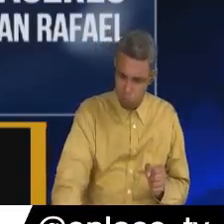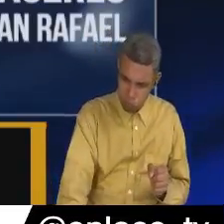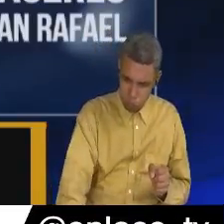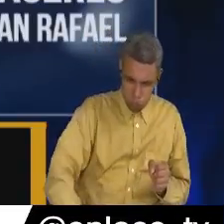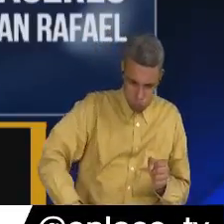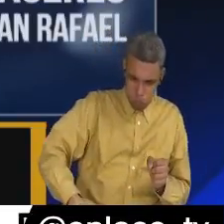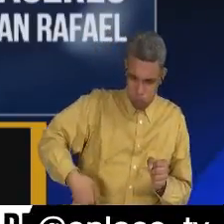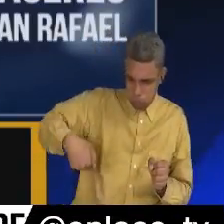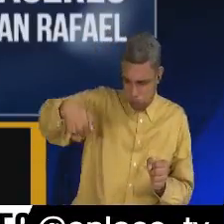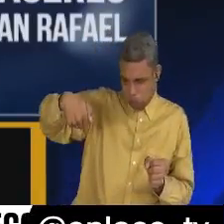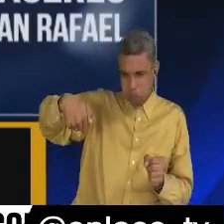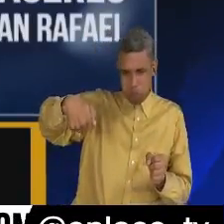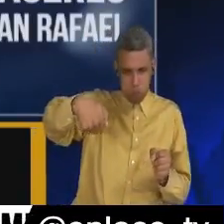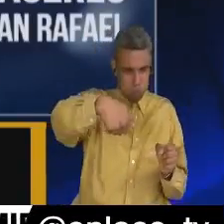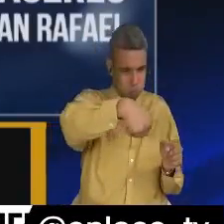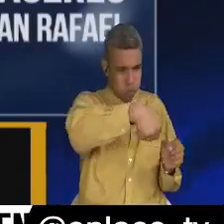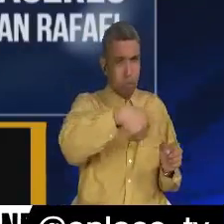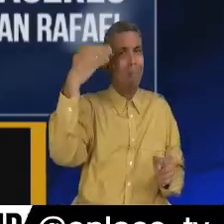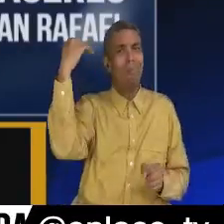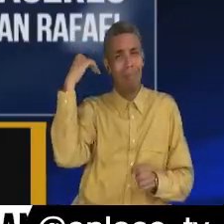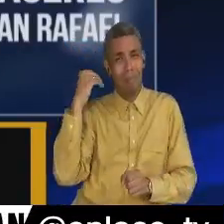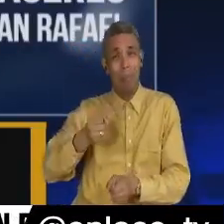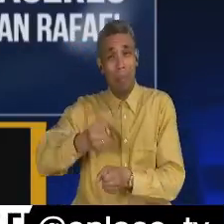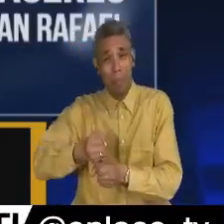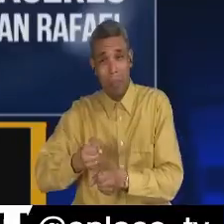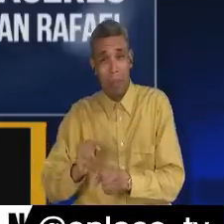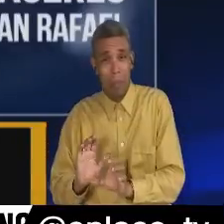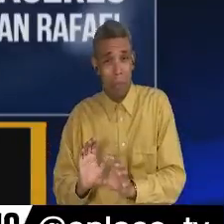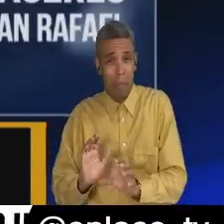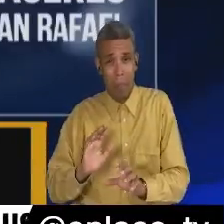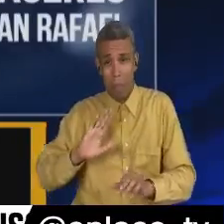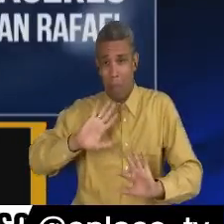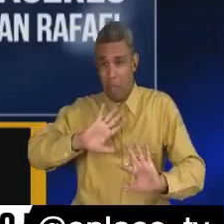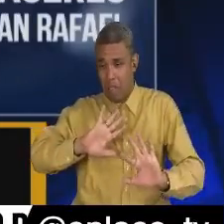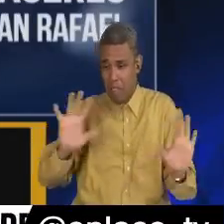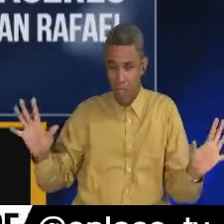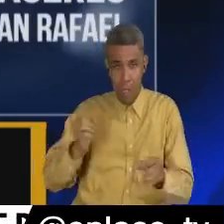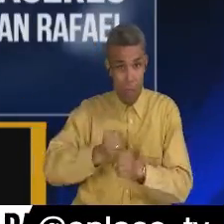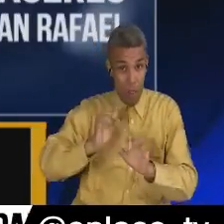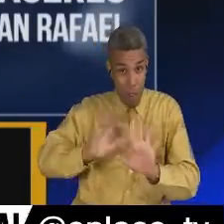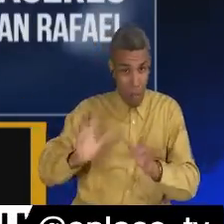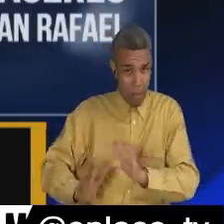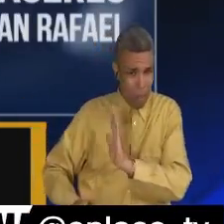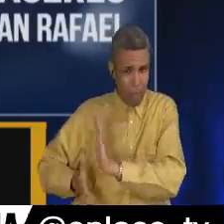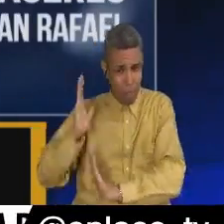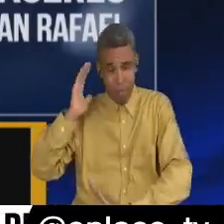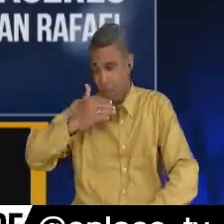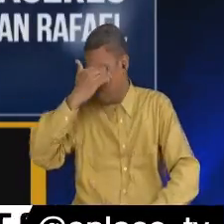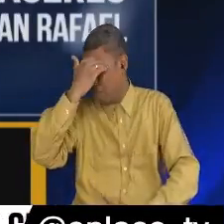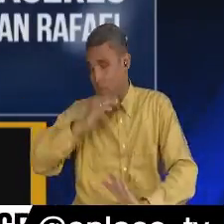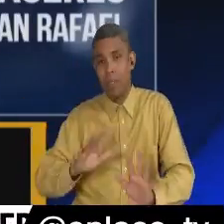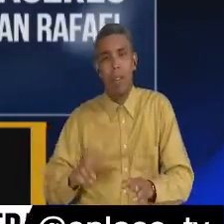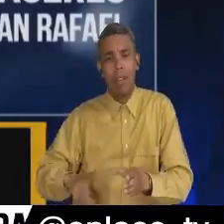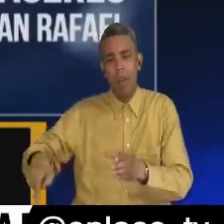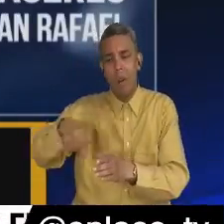trabajo sobre la vía. Son unos huecos que quedaron ahí por efecto de las lluvias, se han llenado.